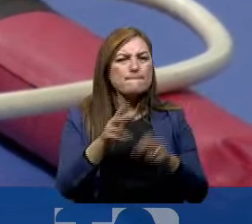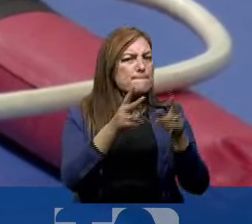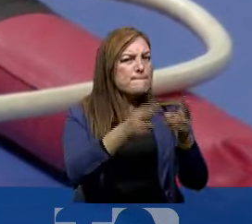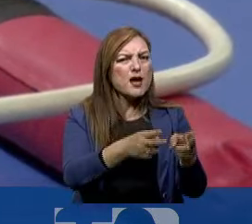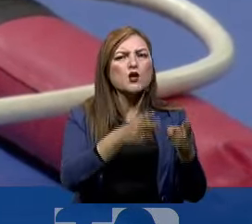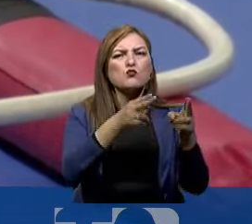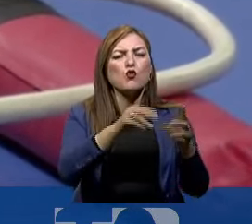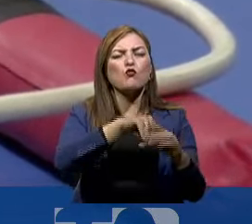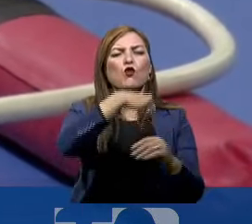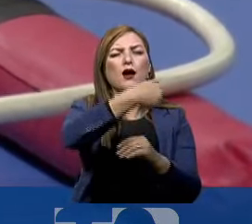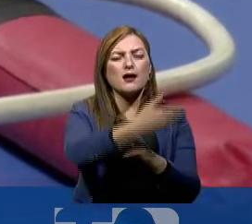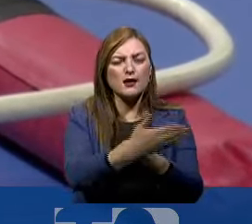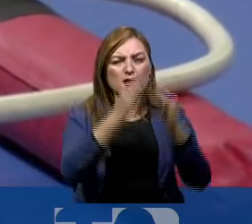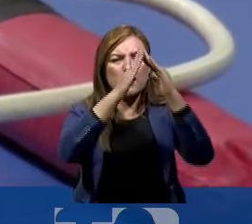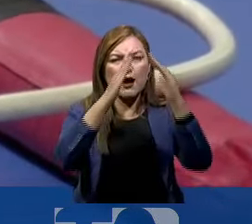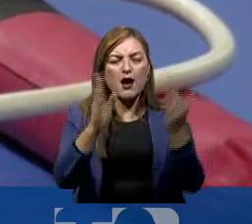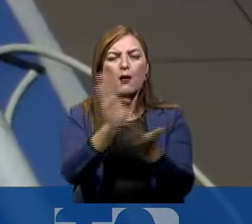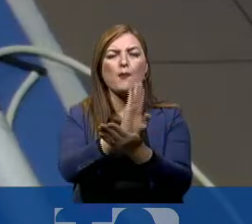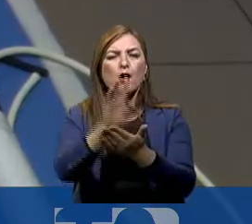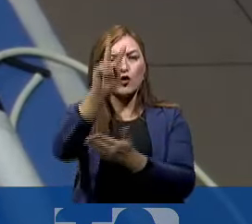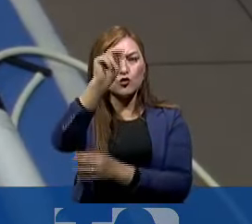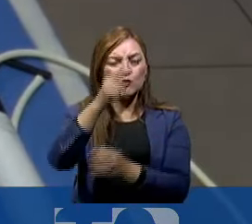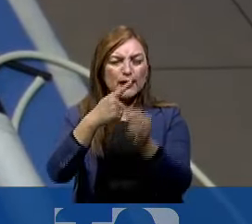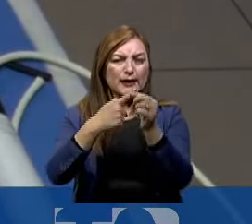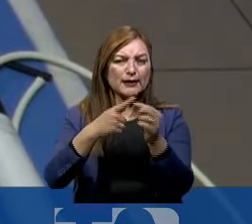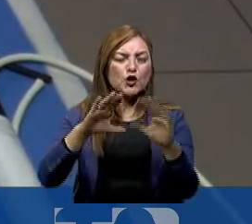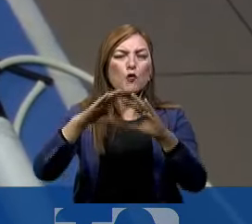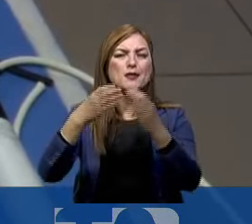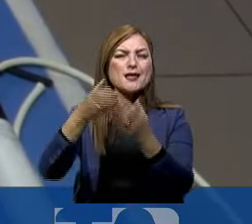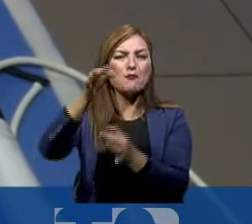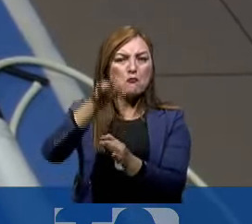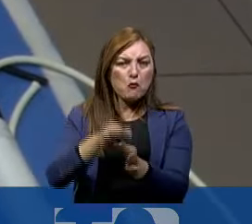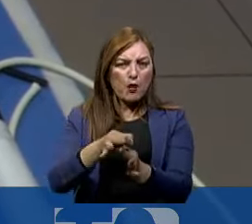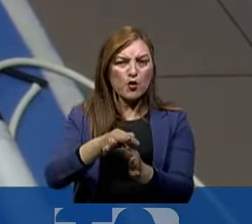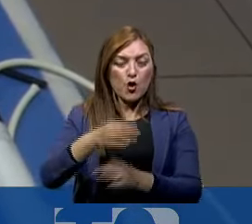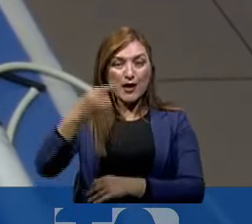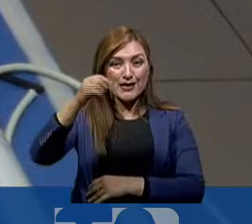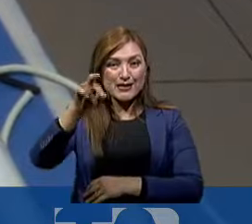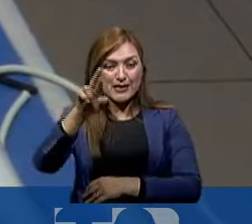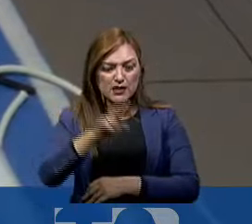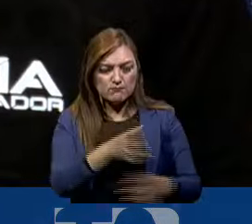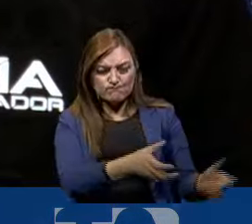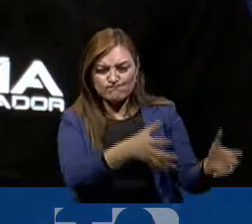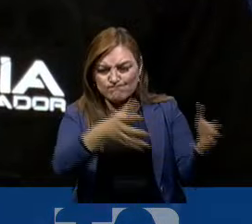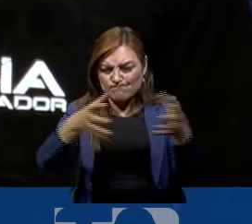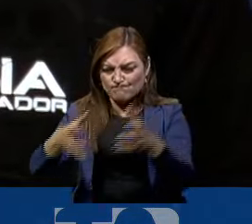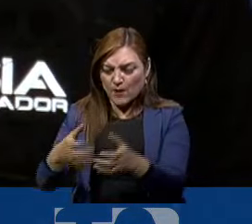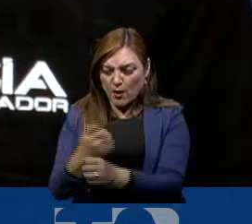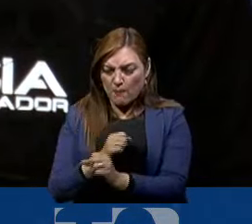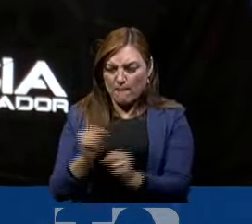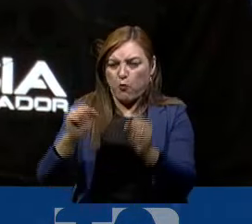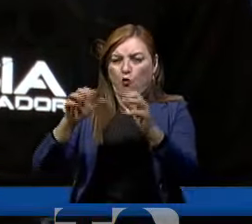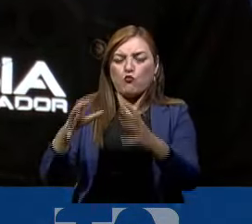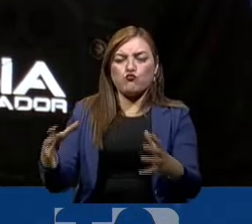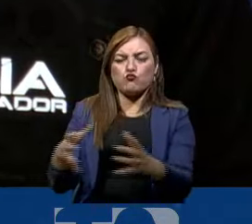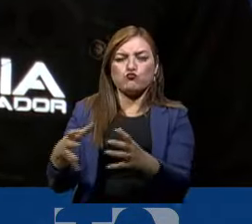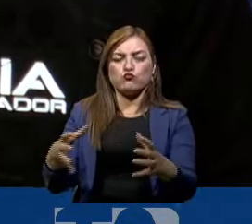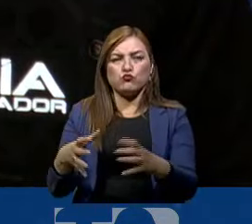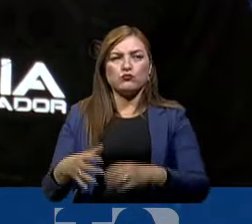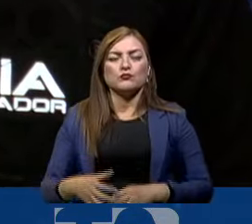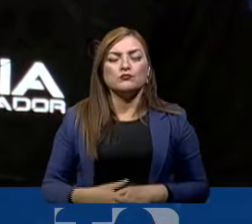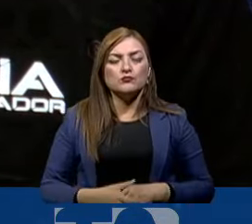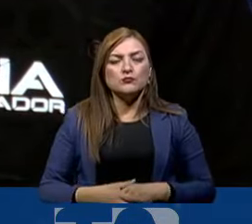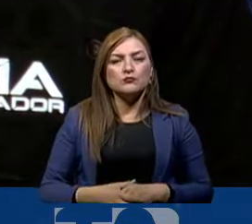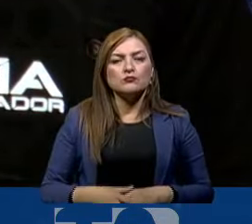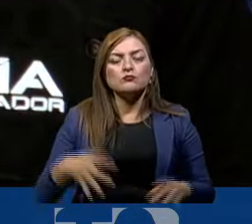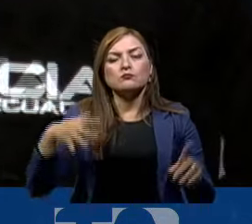domicilio en el Comité del Pueblo, que obligó al personal del GIR a realizar una detonación controlada. Sufrimos un atentado en un domicilio justamente